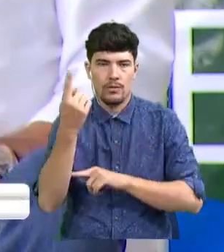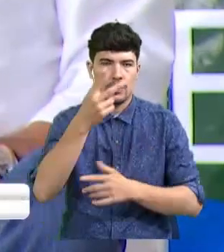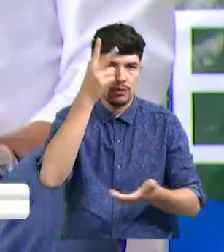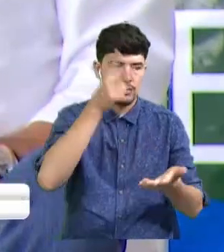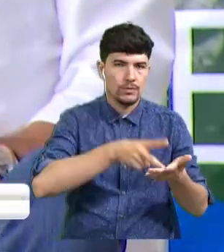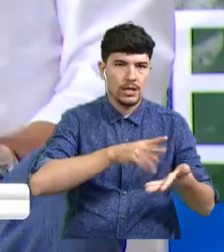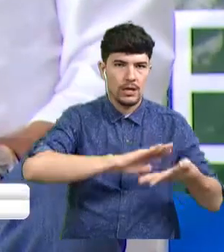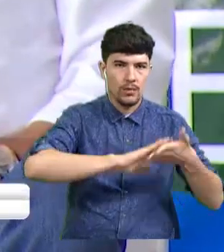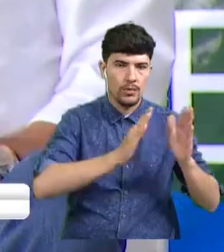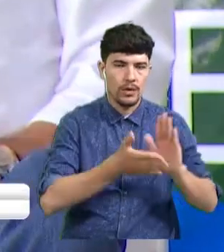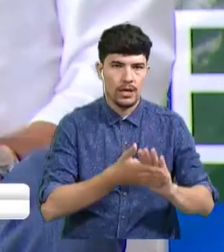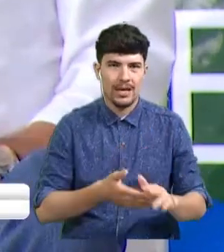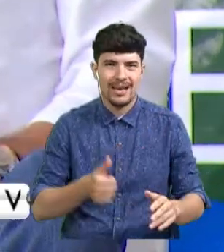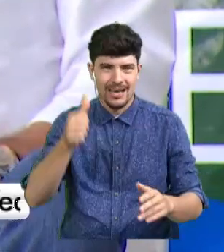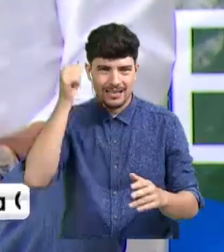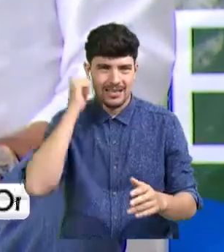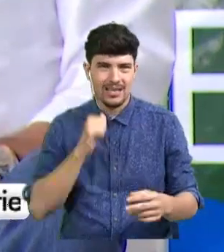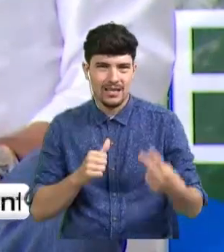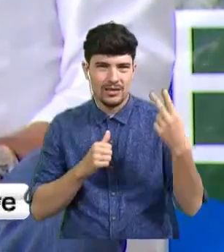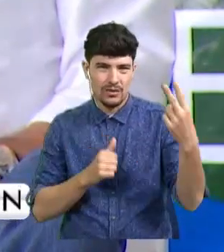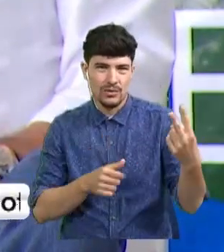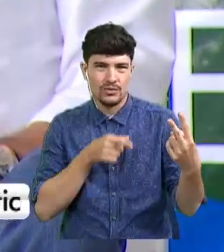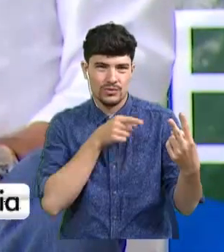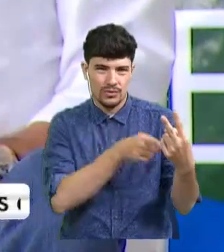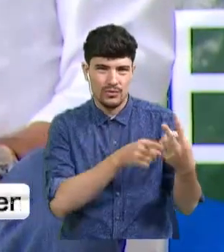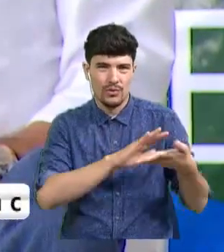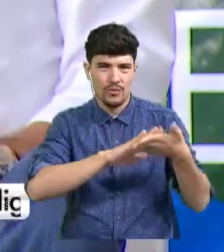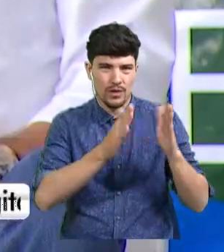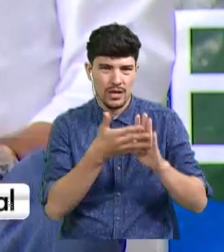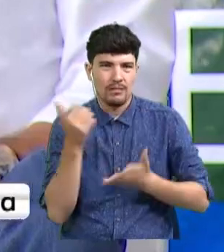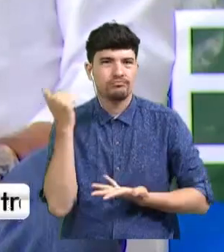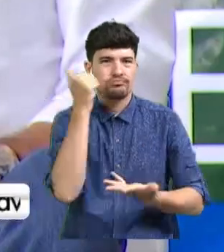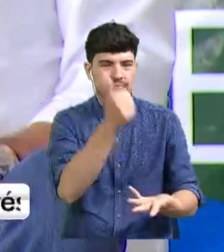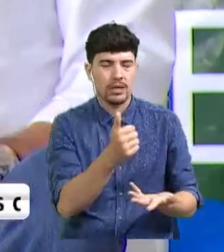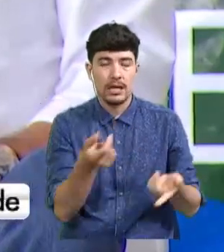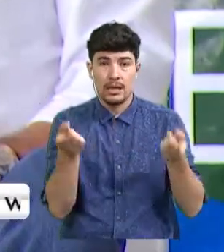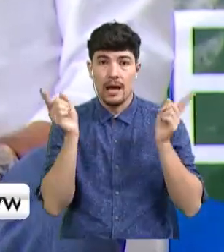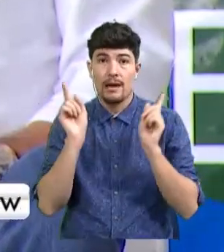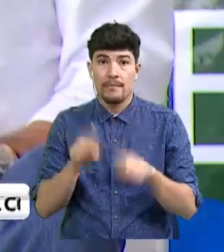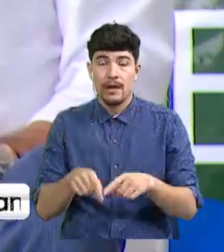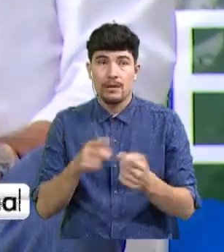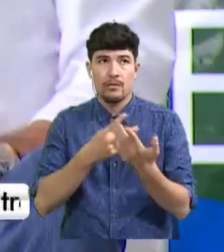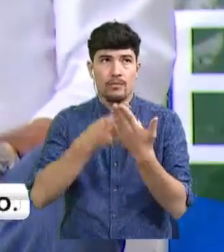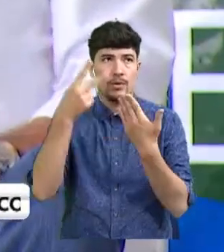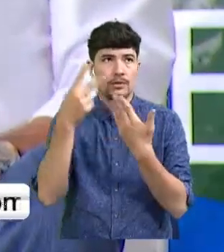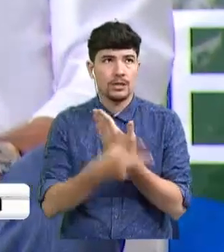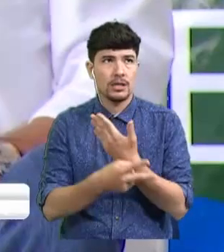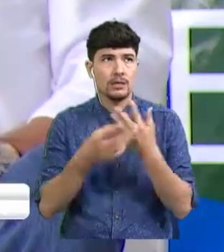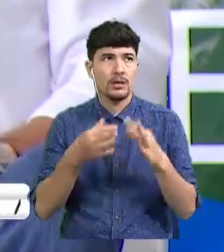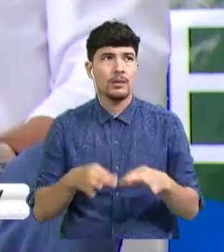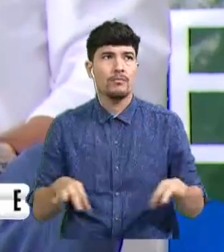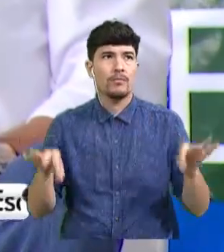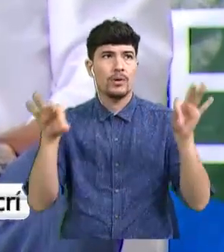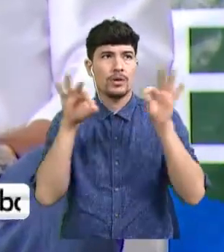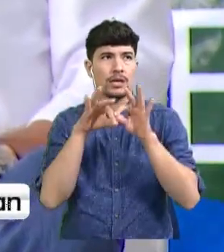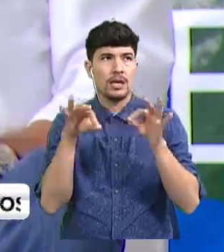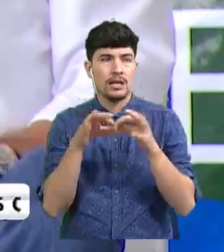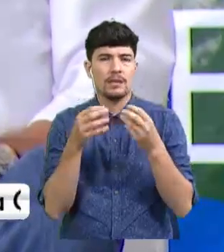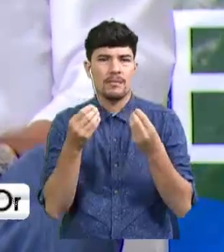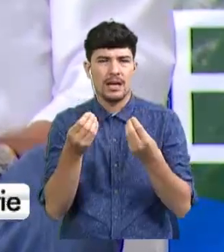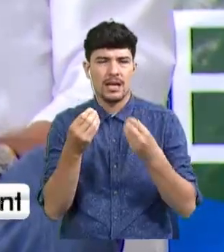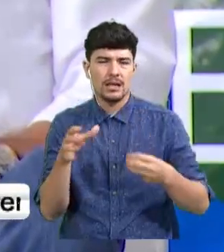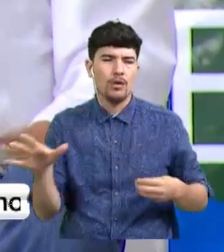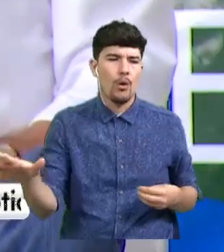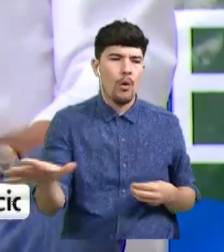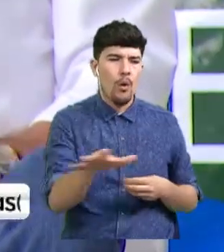millones de pesos el día anterior en la Comuna 2, y finalmente un proyecto muy importante para todo